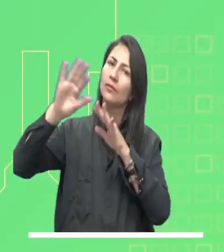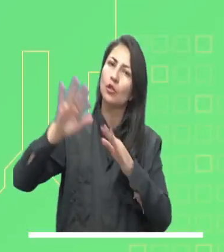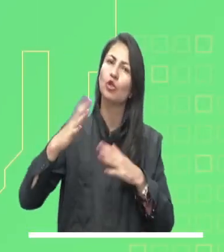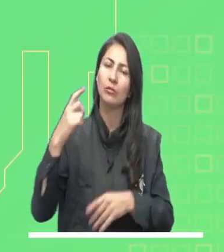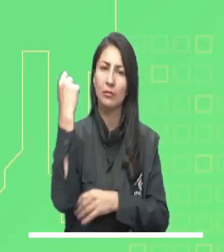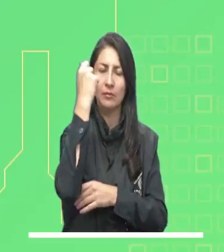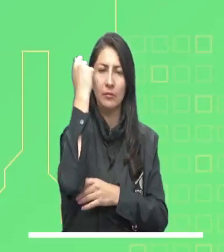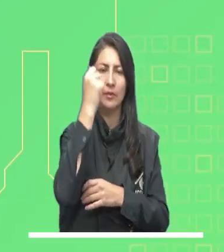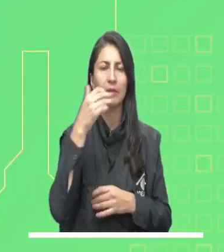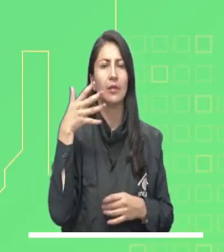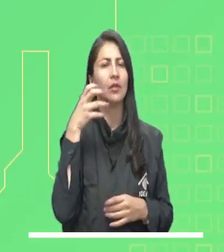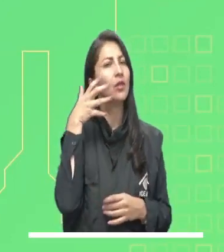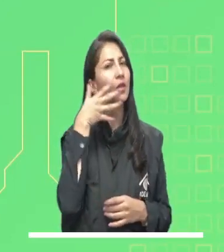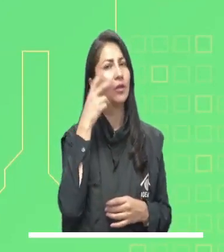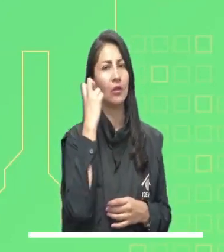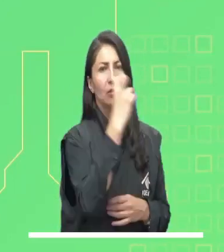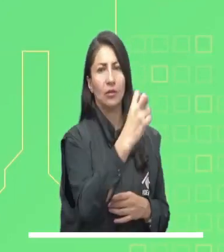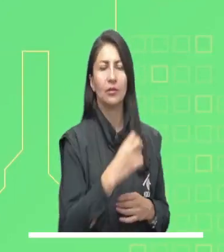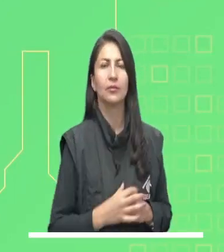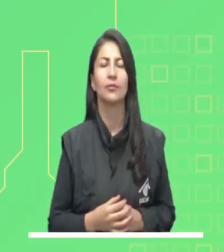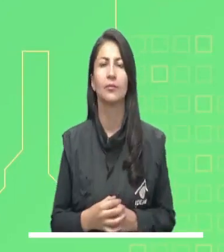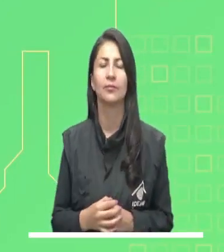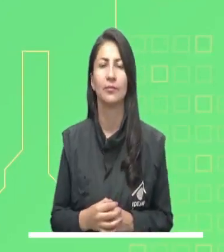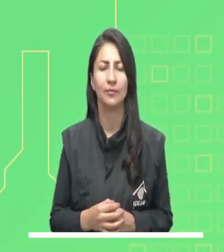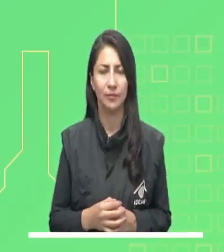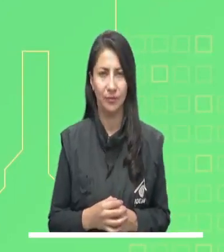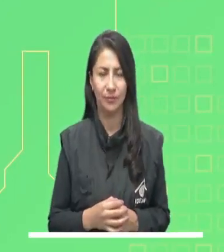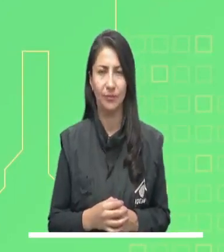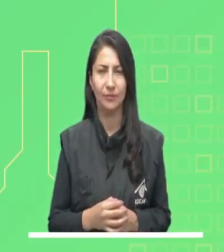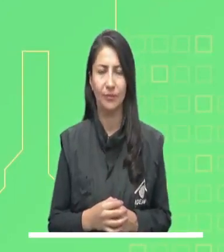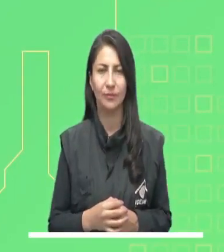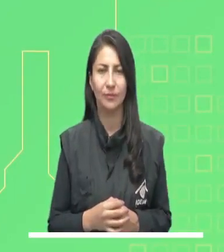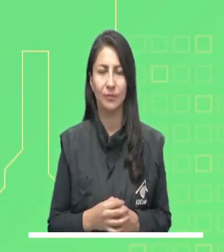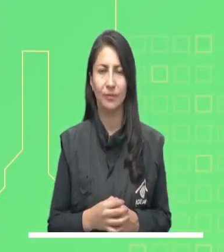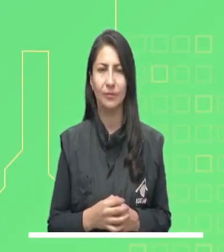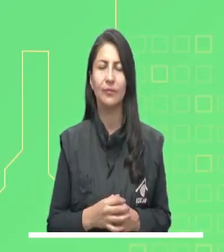por deslizamientos en Meta y norte de Santander.